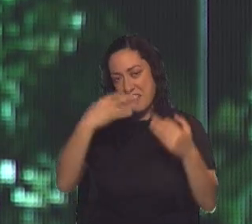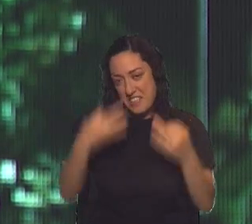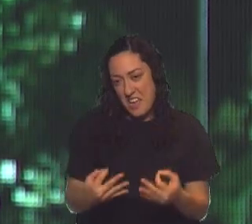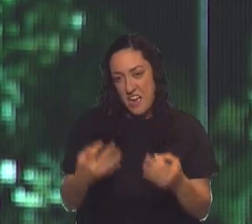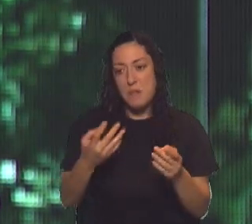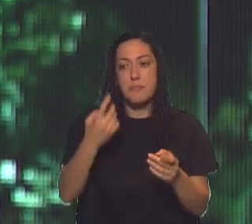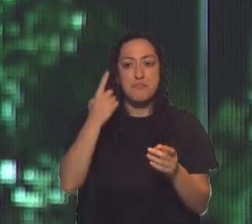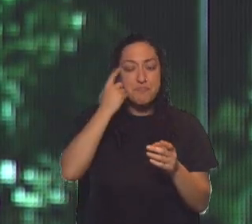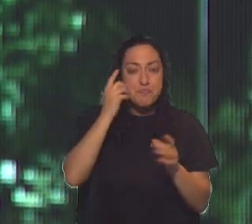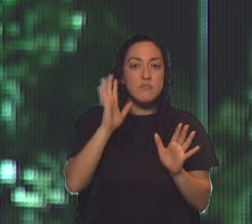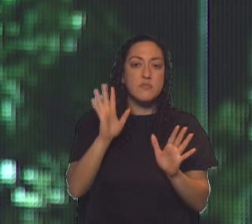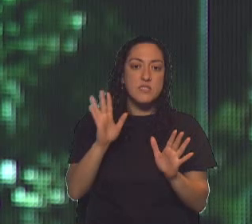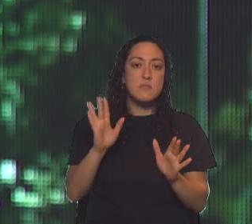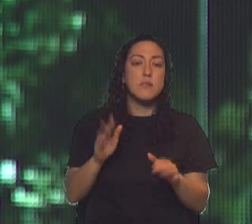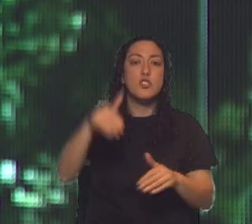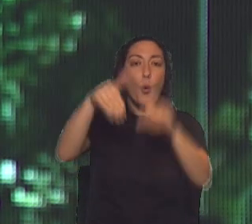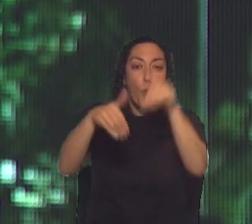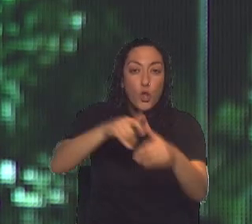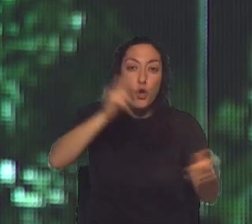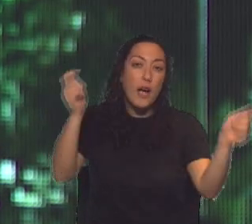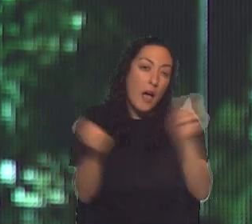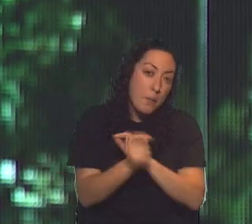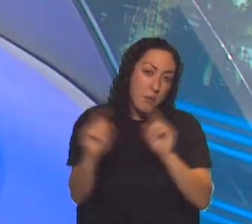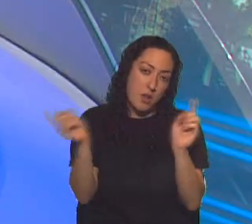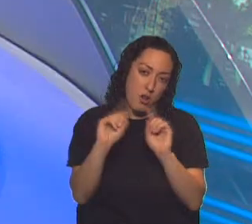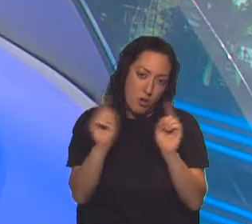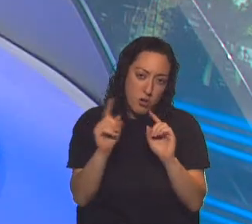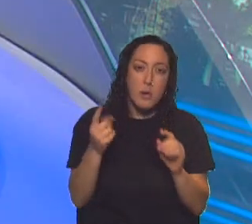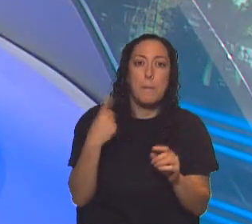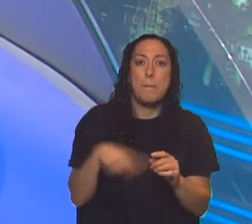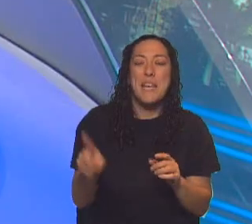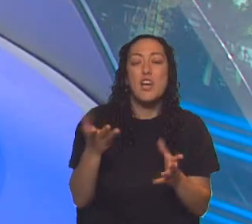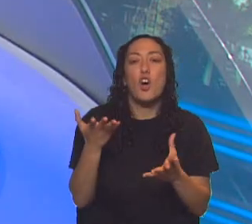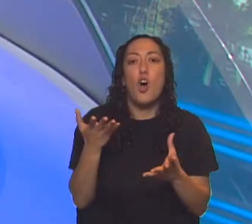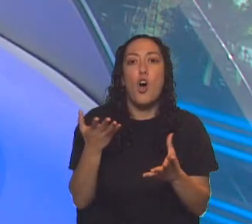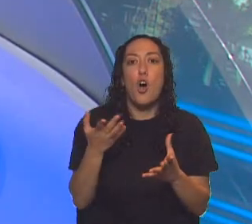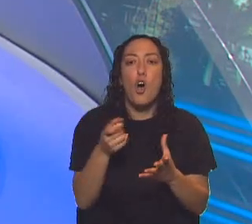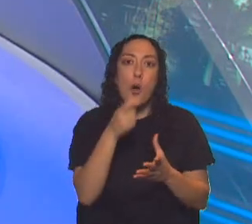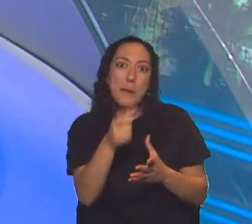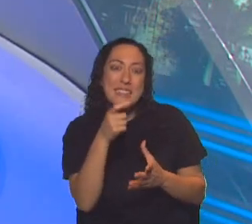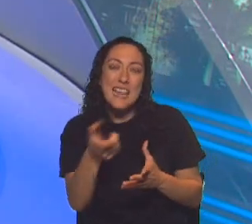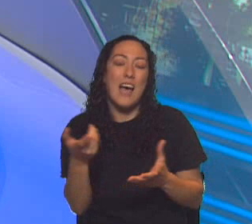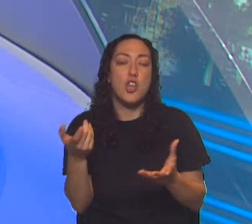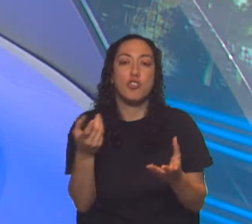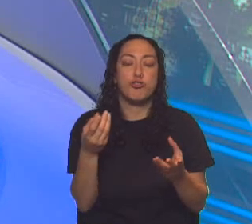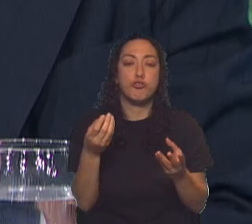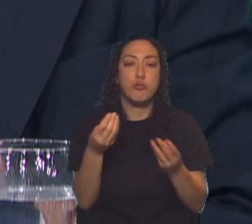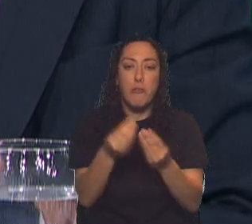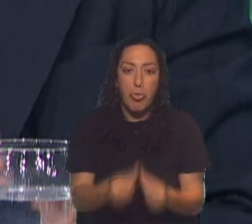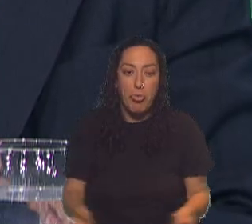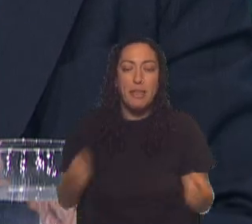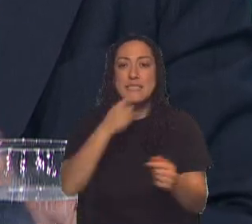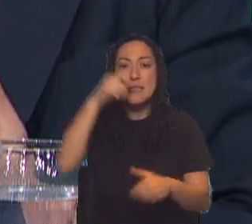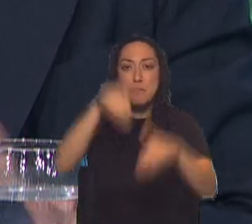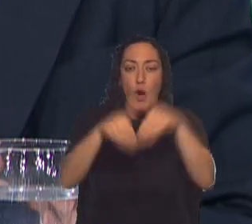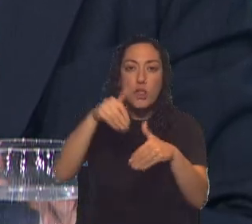parece que no insisto no modifica sustancialmente Pero bueno frenó el un posible drenaje si de vuelta Ella tenía